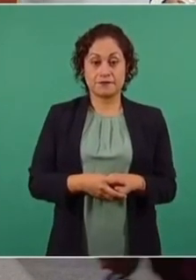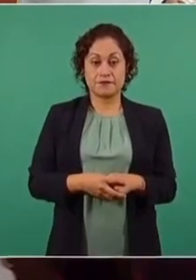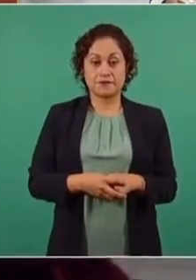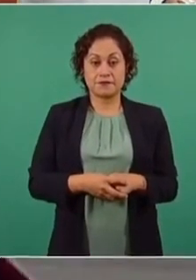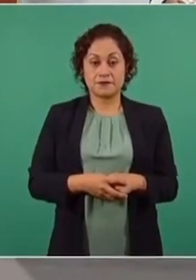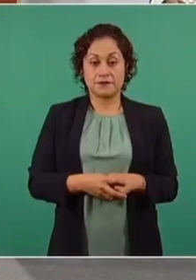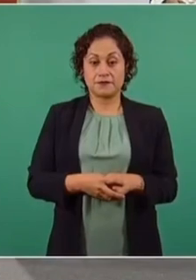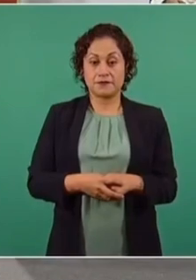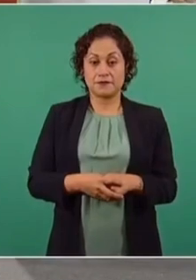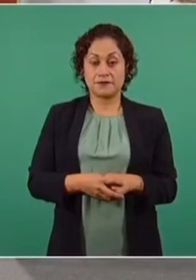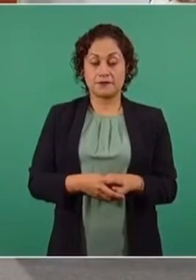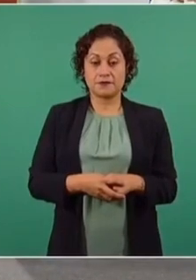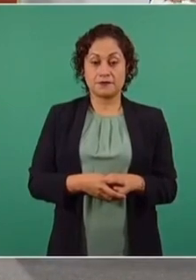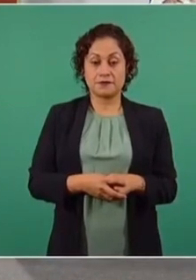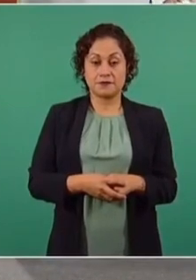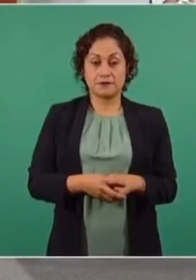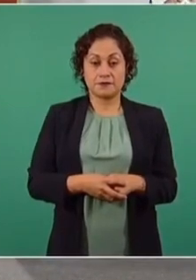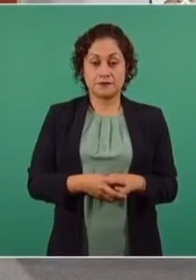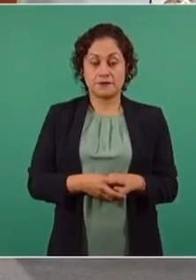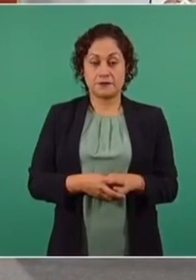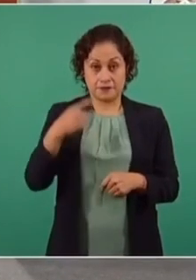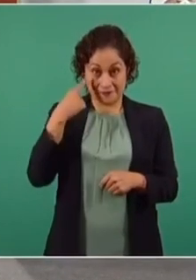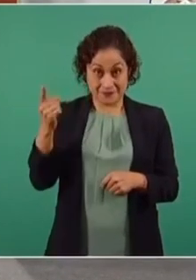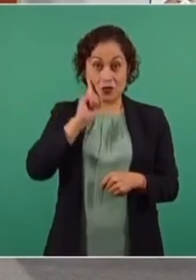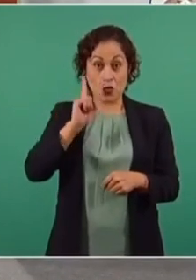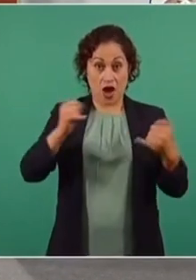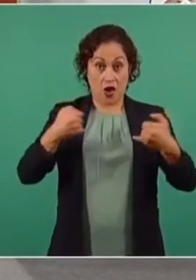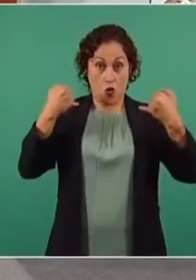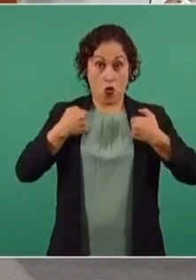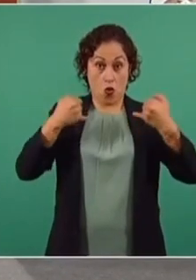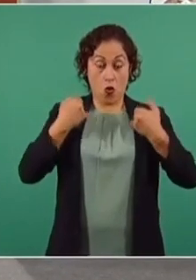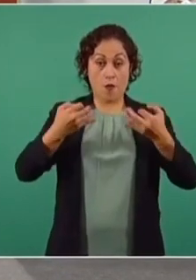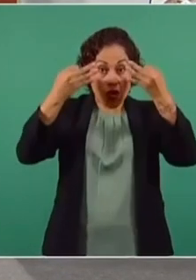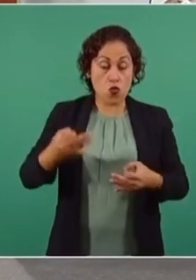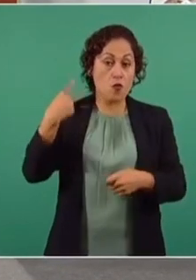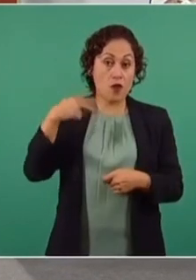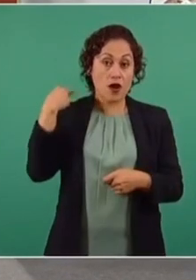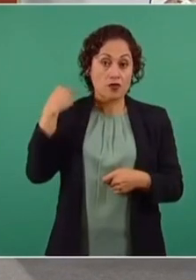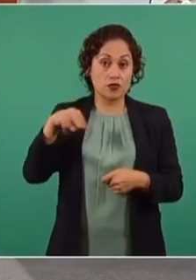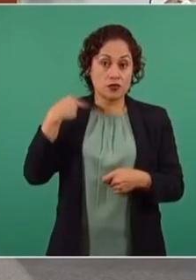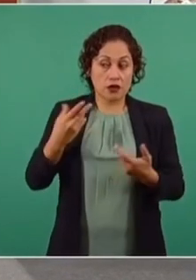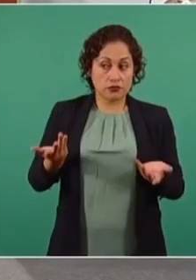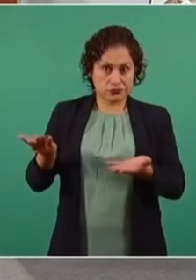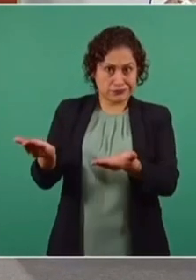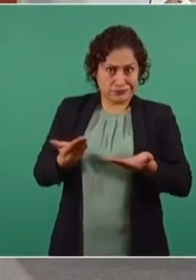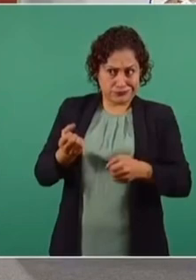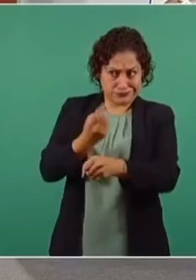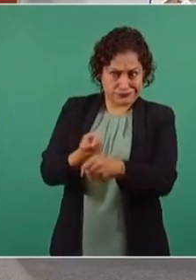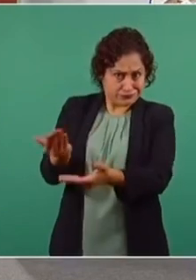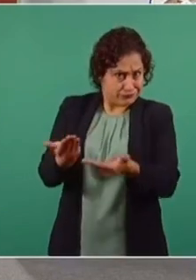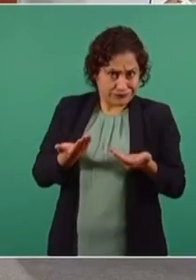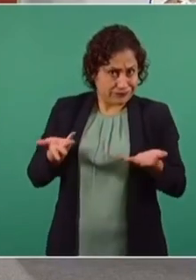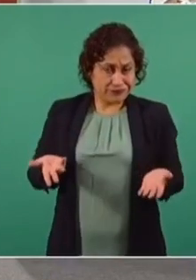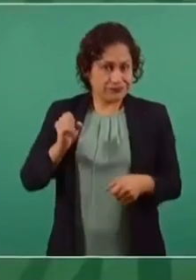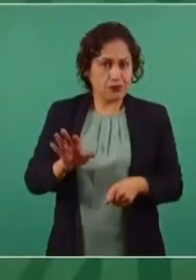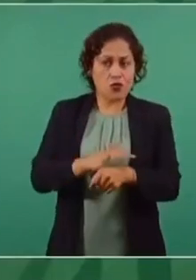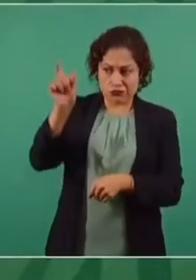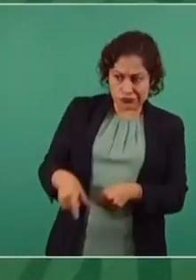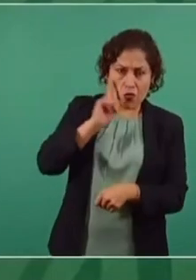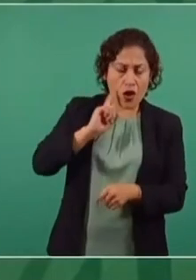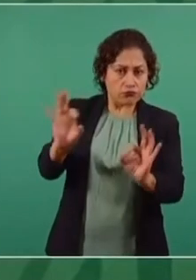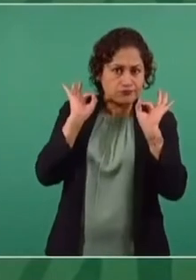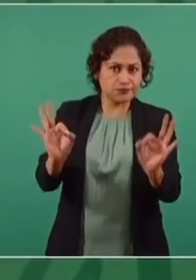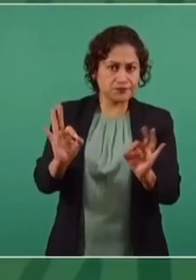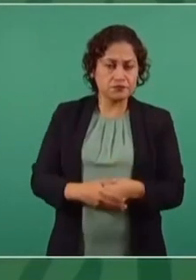joven, veracruzana, ¿cómo no le voy a dar la oportunidad? Que es una mujer íntegra,